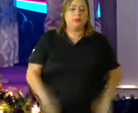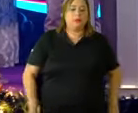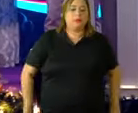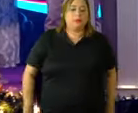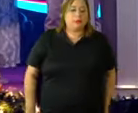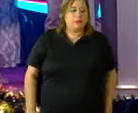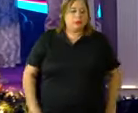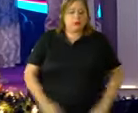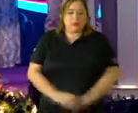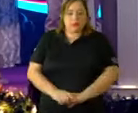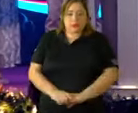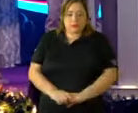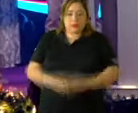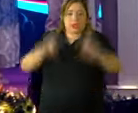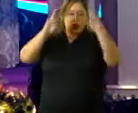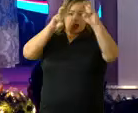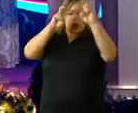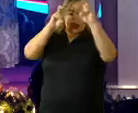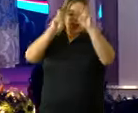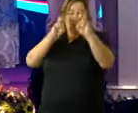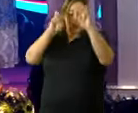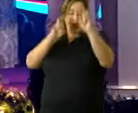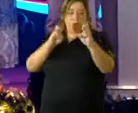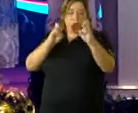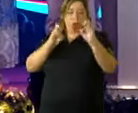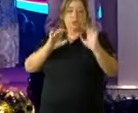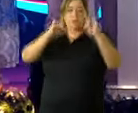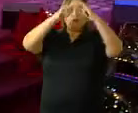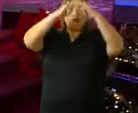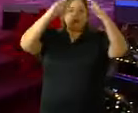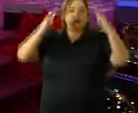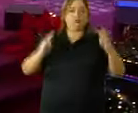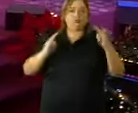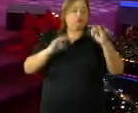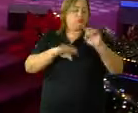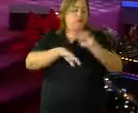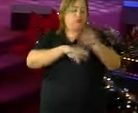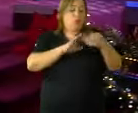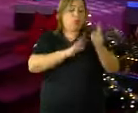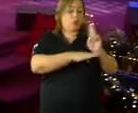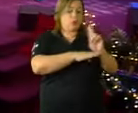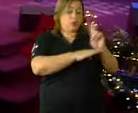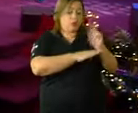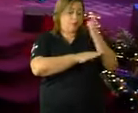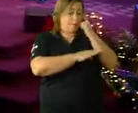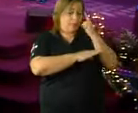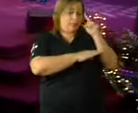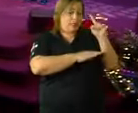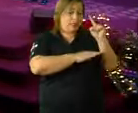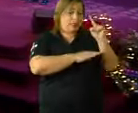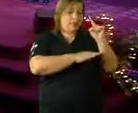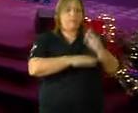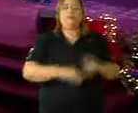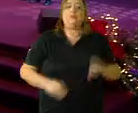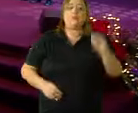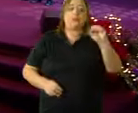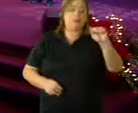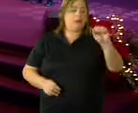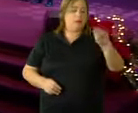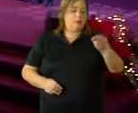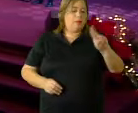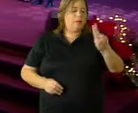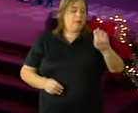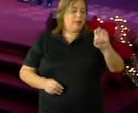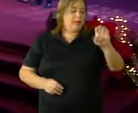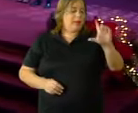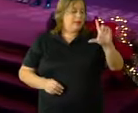El bus, el autobús, la carpa, todo lo que aquí se adquiere se usa para esto. Samuel,